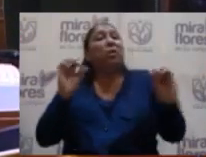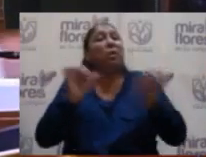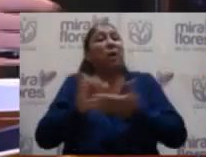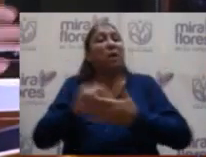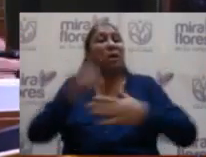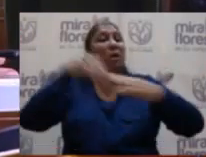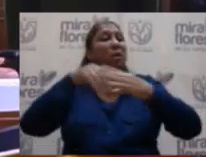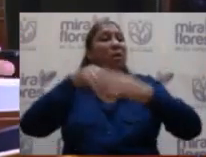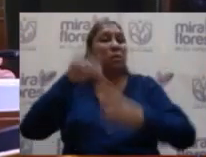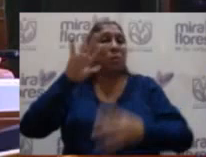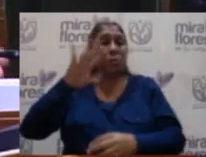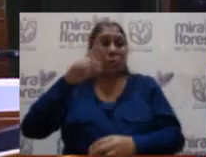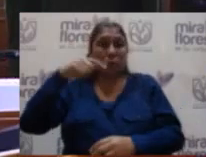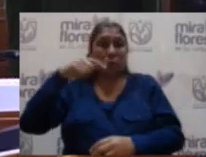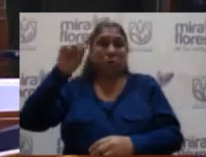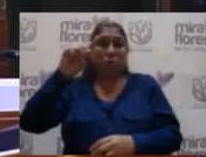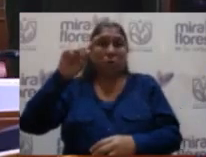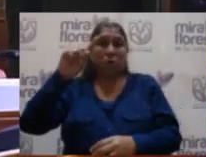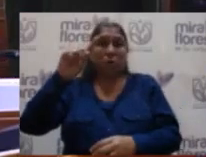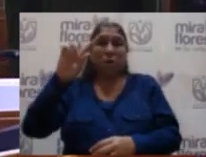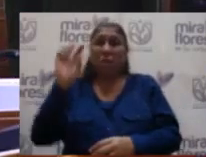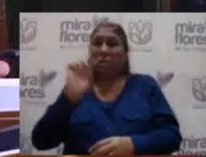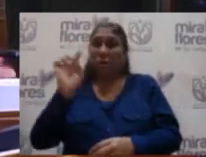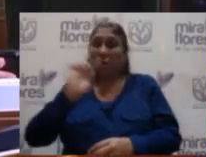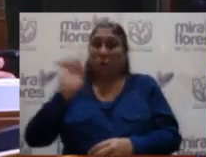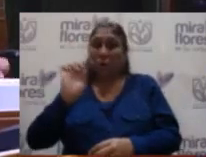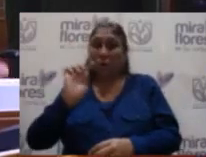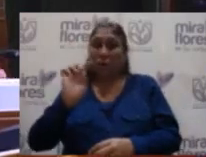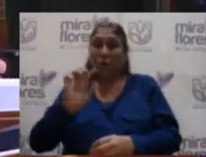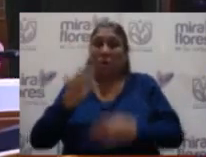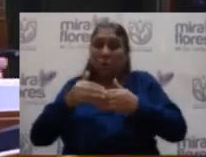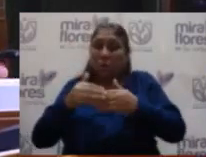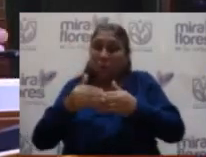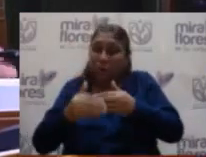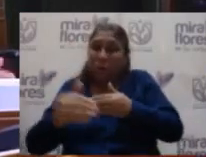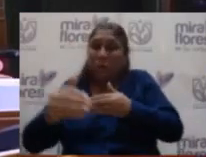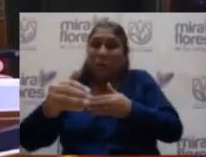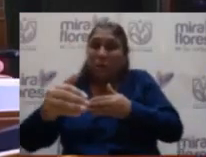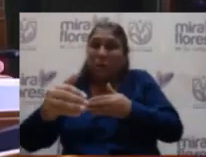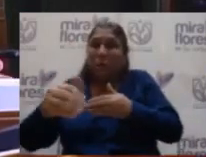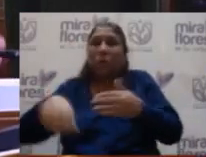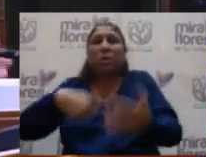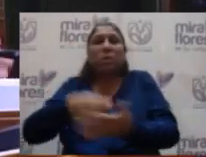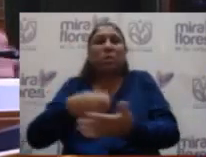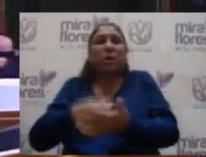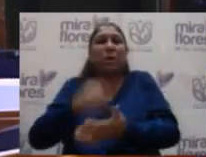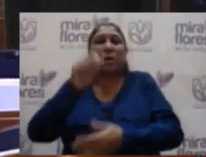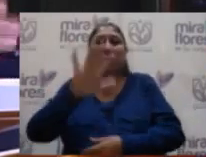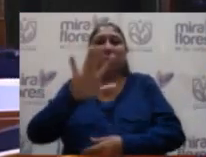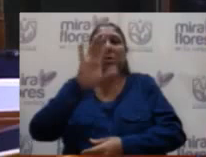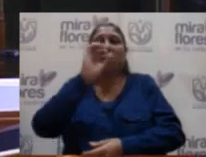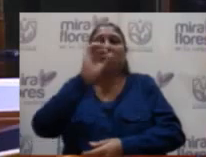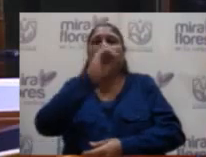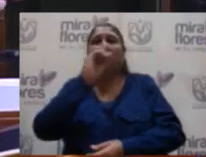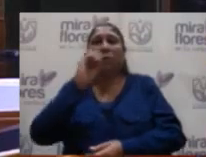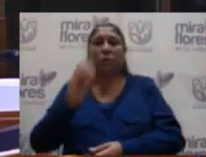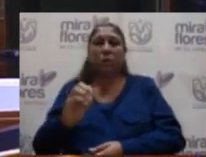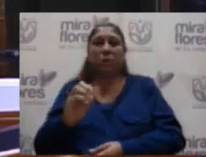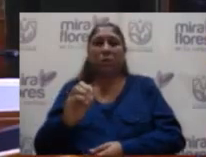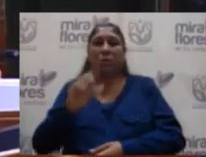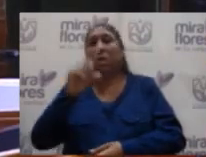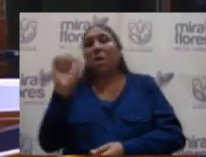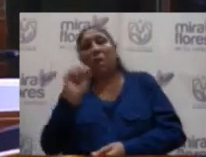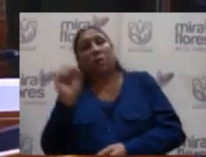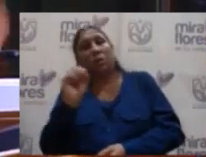millones de dólares y a partir del 4 millones y un sol se pagaría el 5% del sol o de los 100 soles o